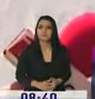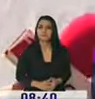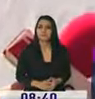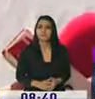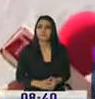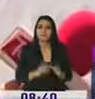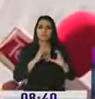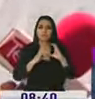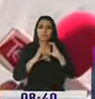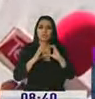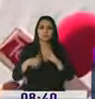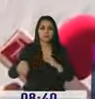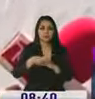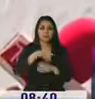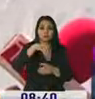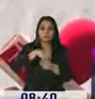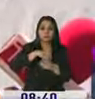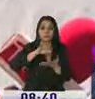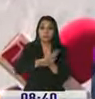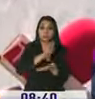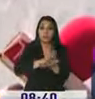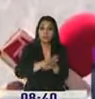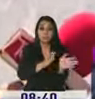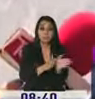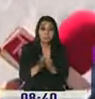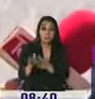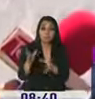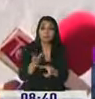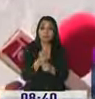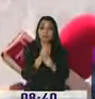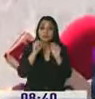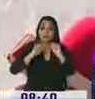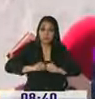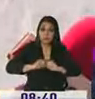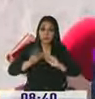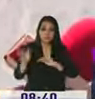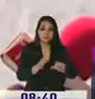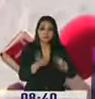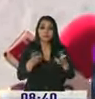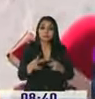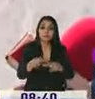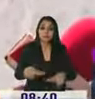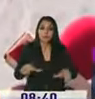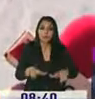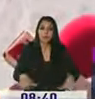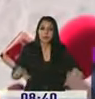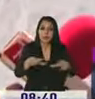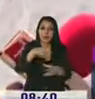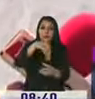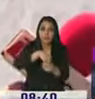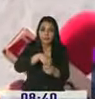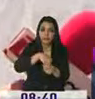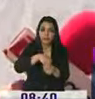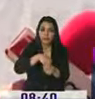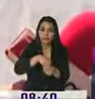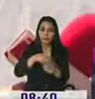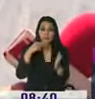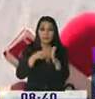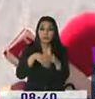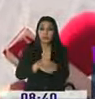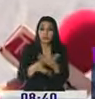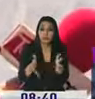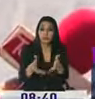comunicación y organización institucional para poder establecer el tema. También en los lugares internos, capaz no hay